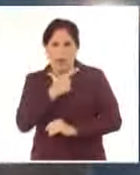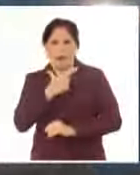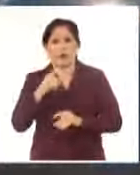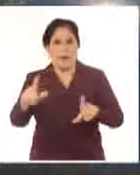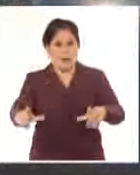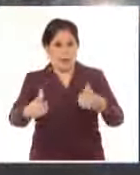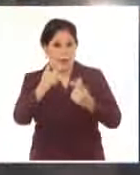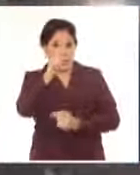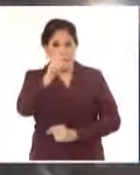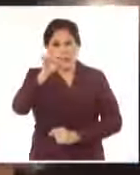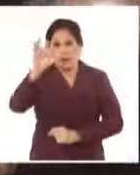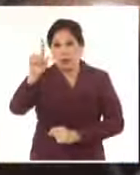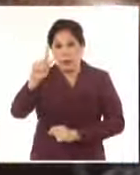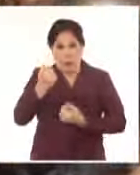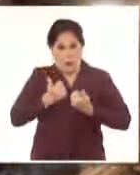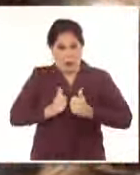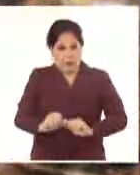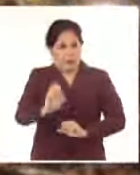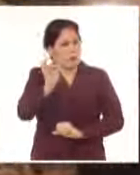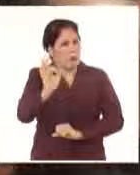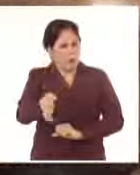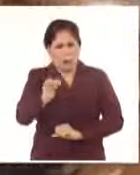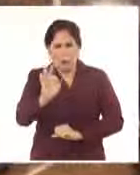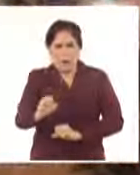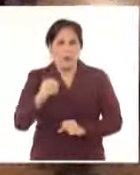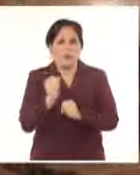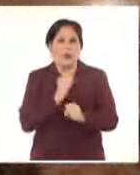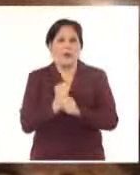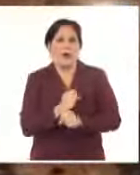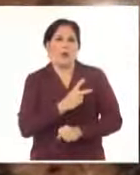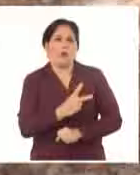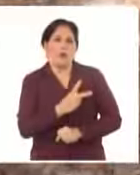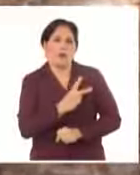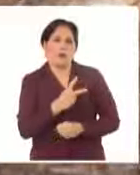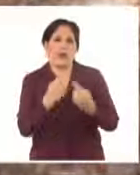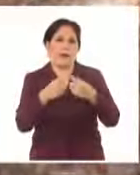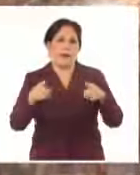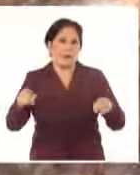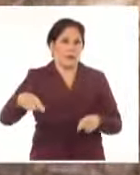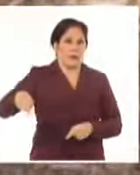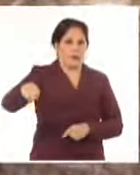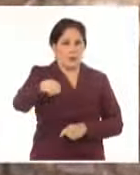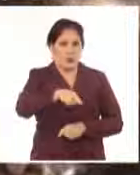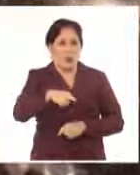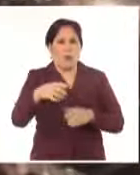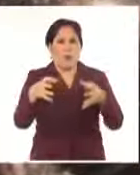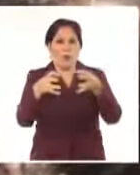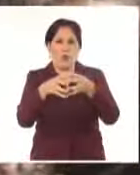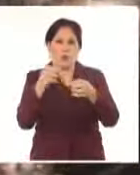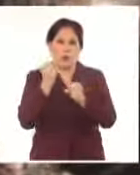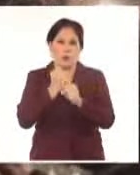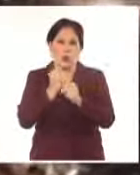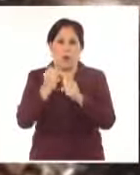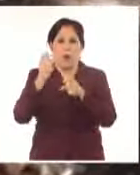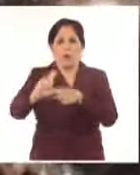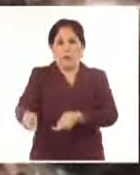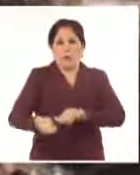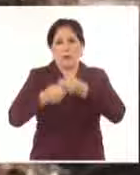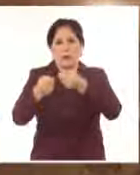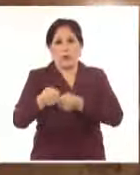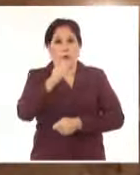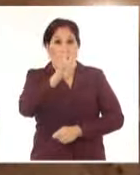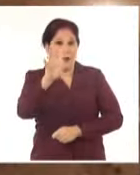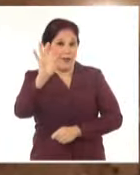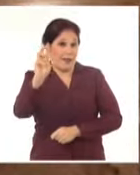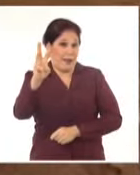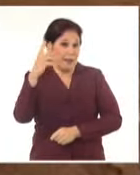aniversario 171 de su natalicio con un trabajo voluntario masivo en la cooperativa Saladrigas, justamente donde 43 años